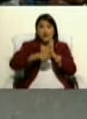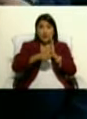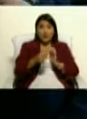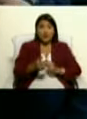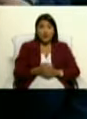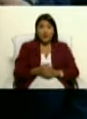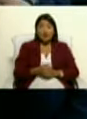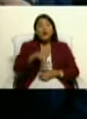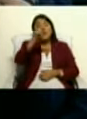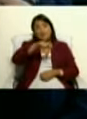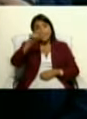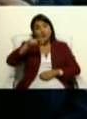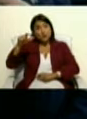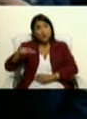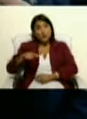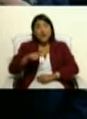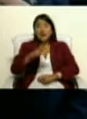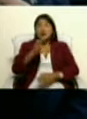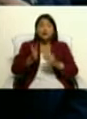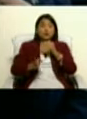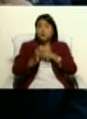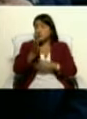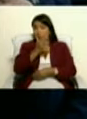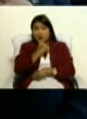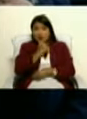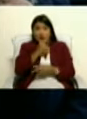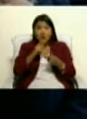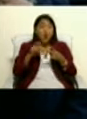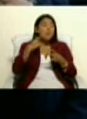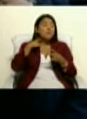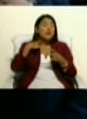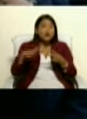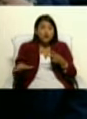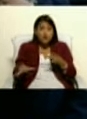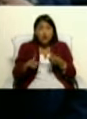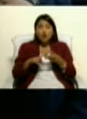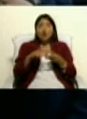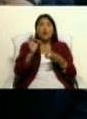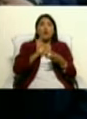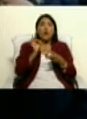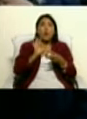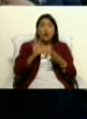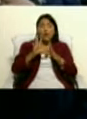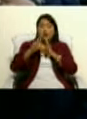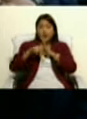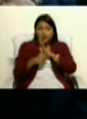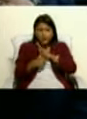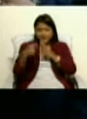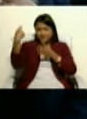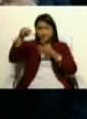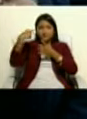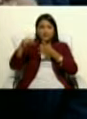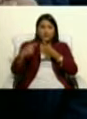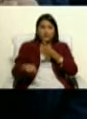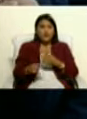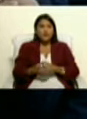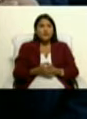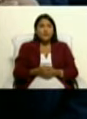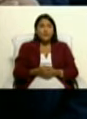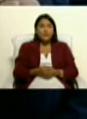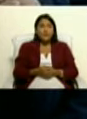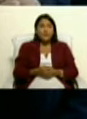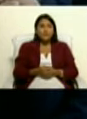aquel venezolano que no la posee, que se le haya perdido, la extravió, se la robaron, etcétera. Pero también